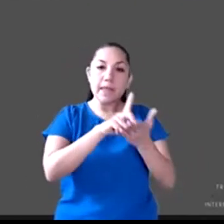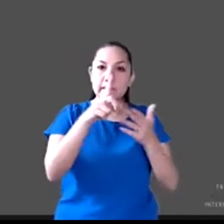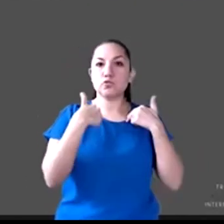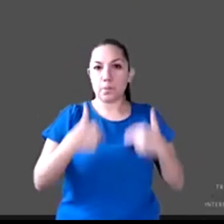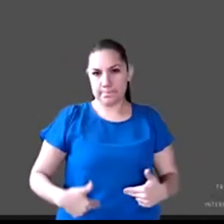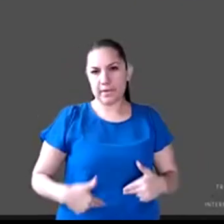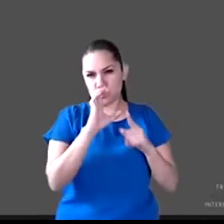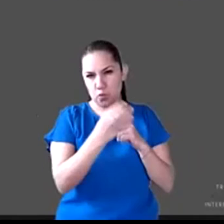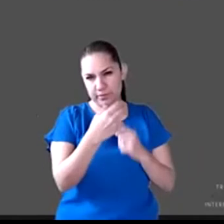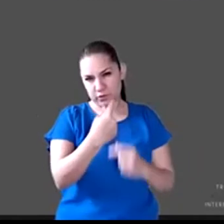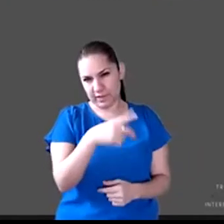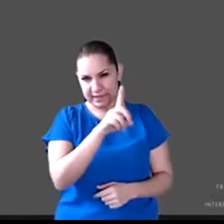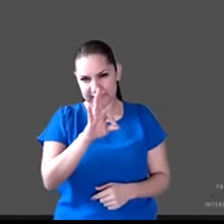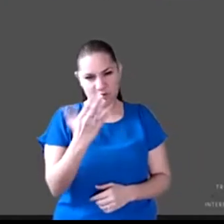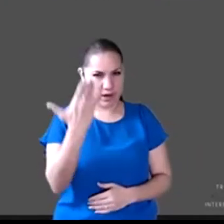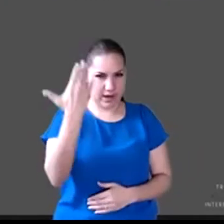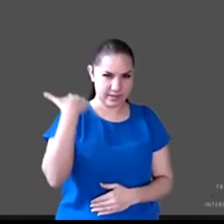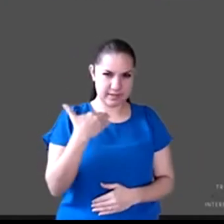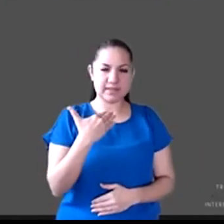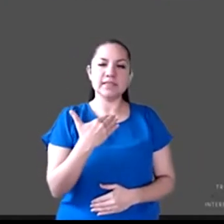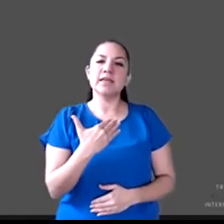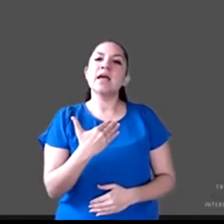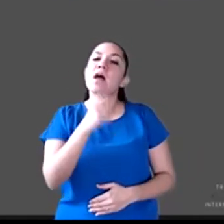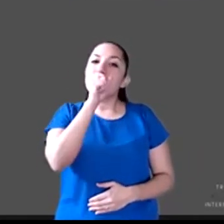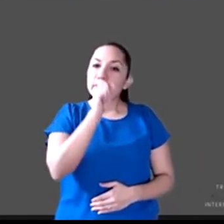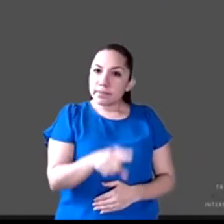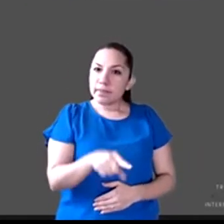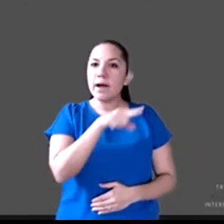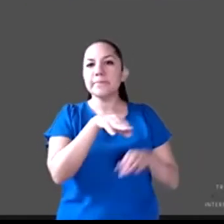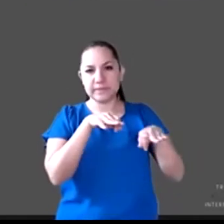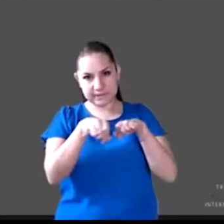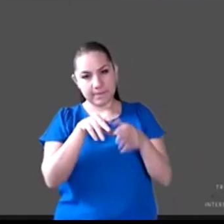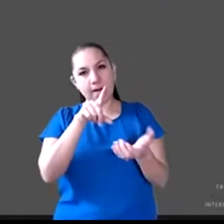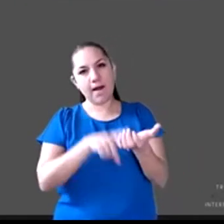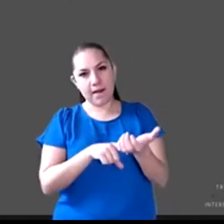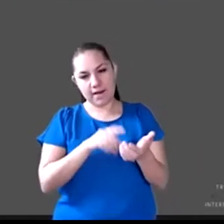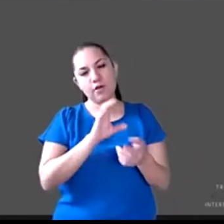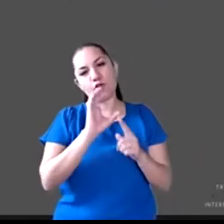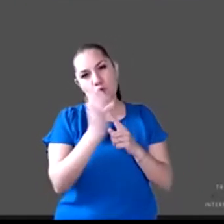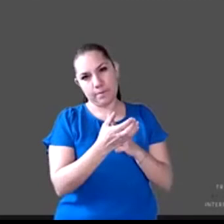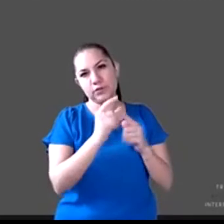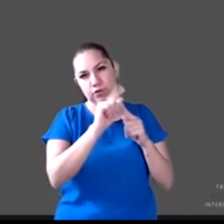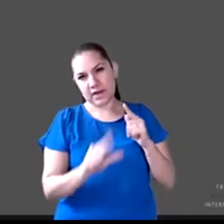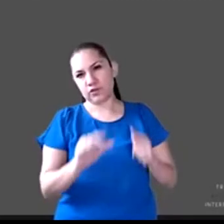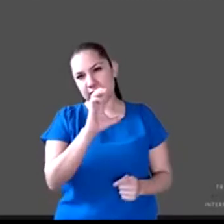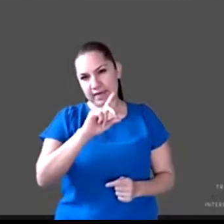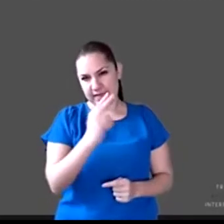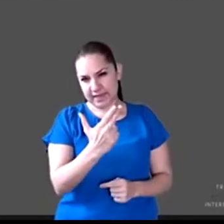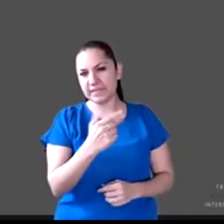y también trabajó en la Comisión Nacional de los Derechos Humanos. Es un